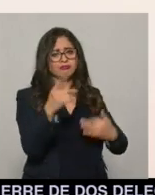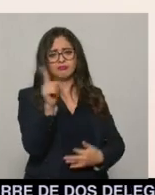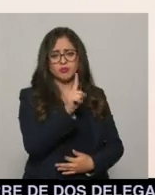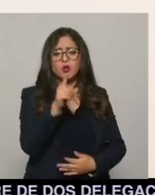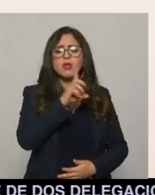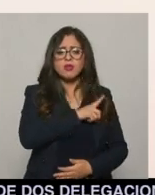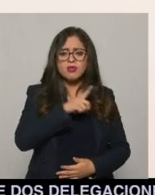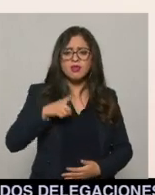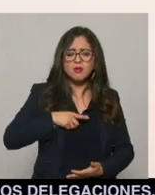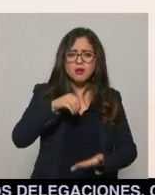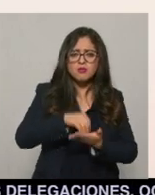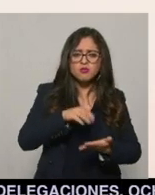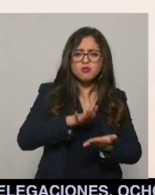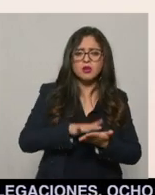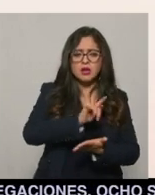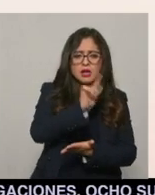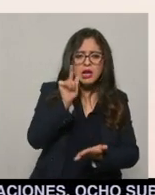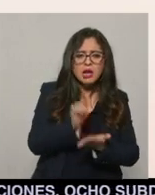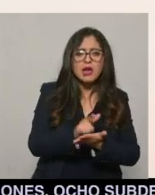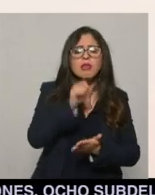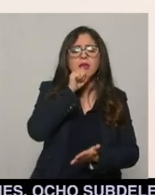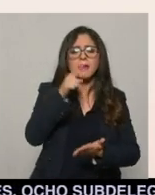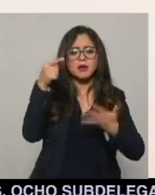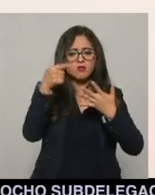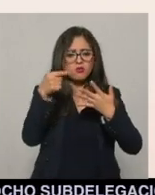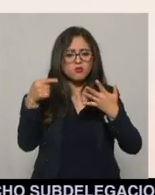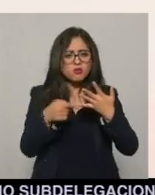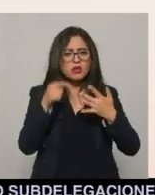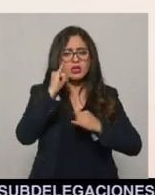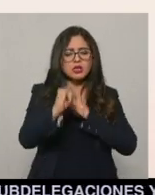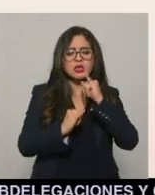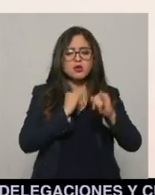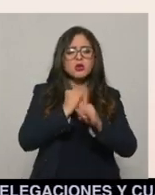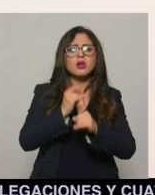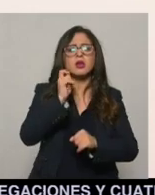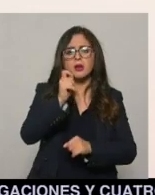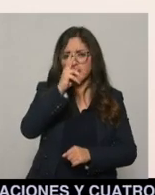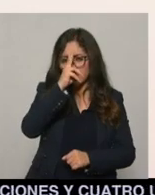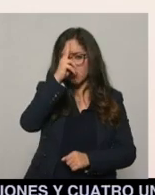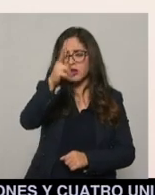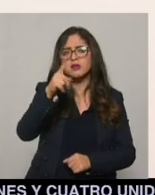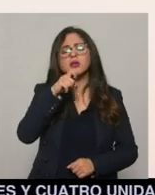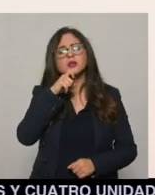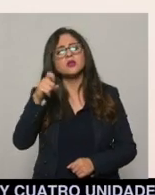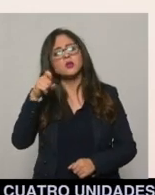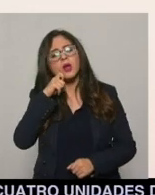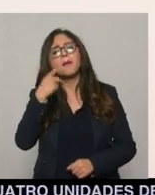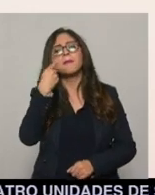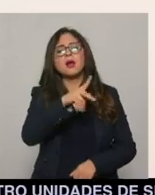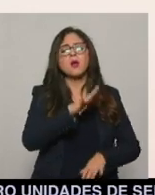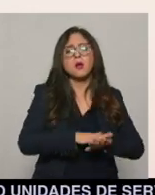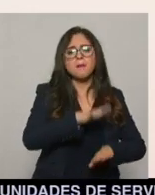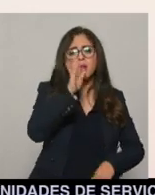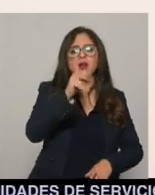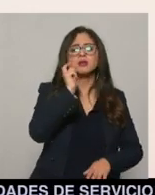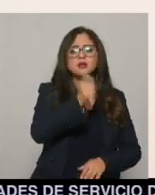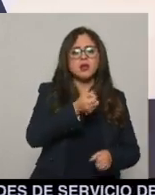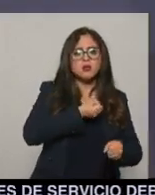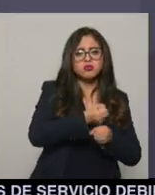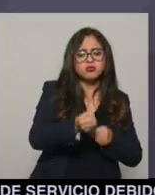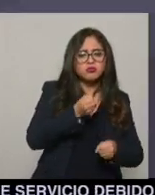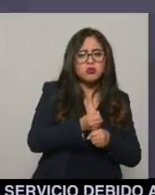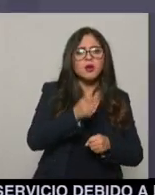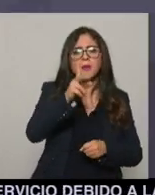ley, de aplicar los estándares internacionales sobre violencia sexual, particularmente sobre tortura, sobre violencia